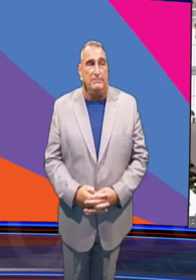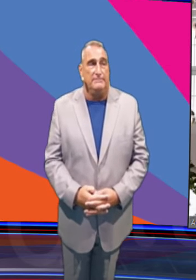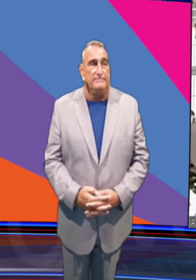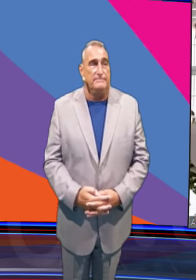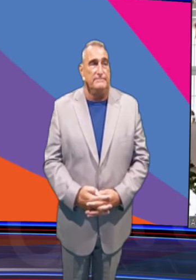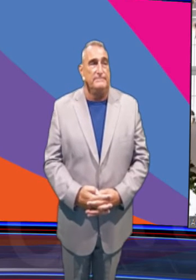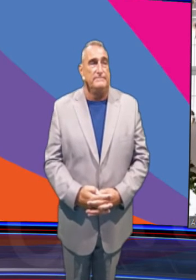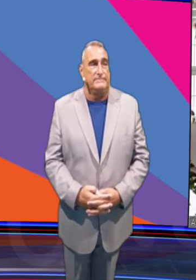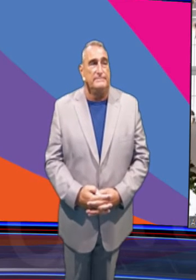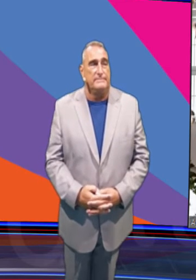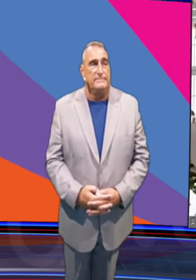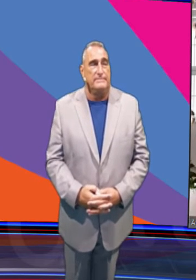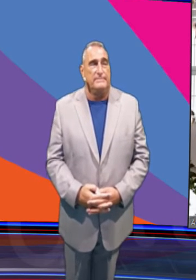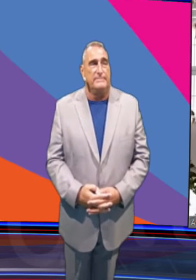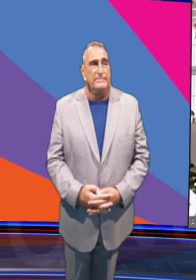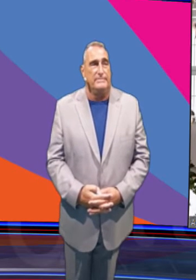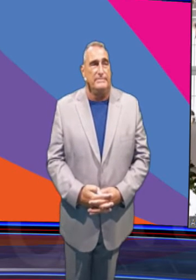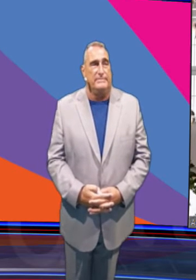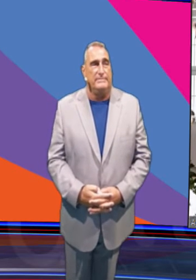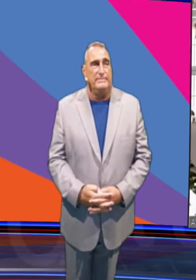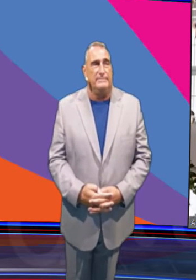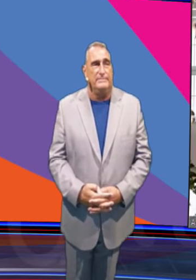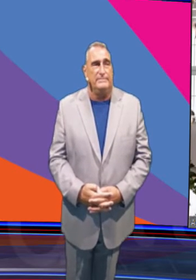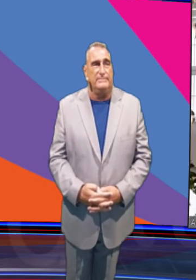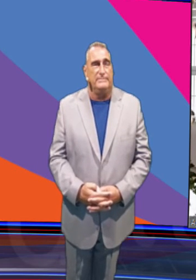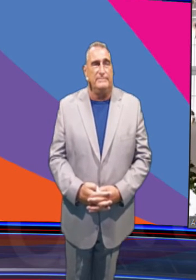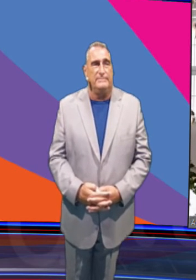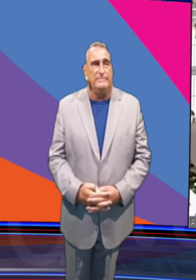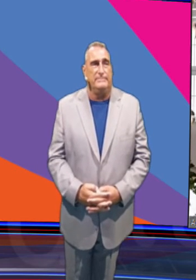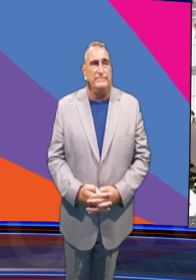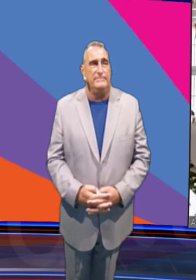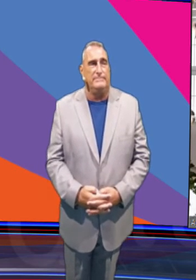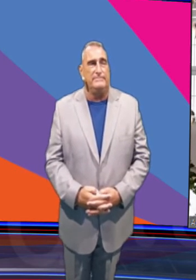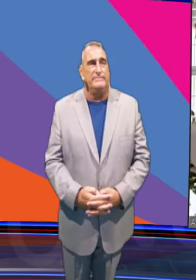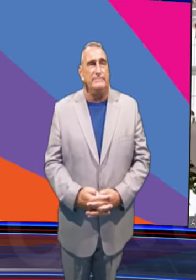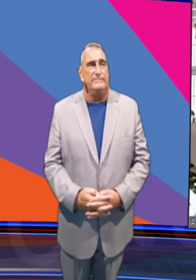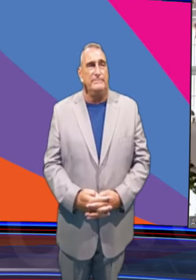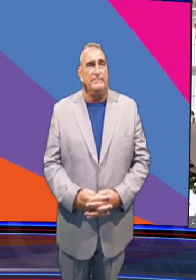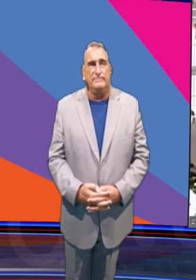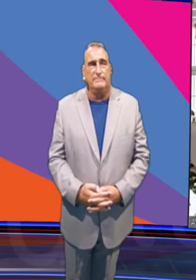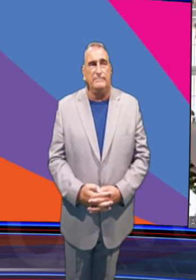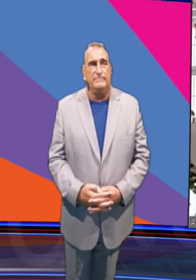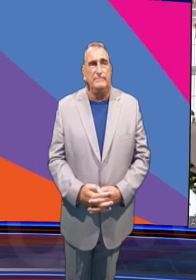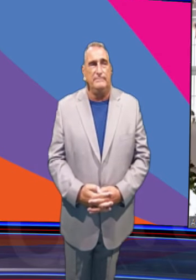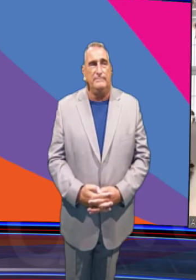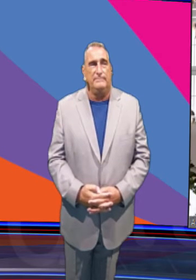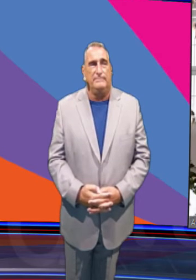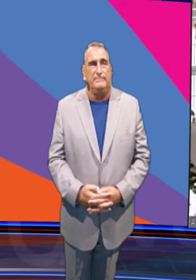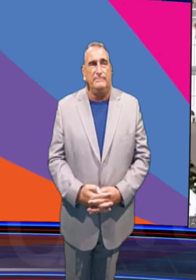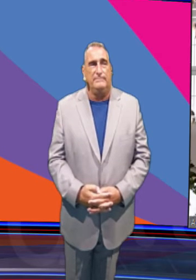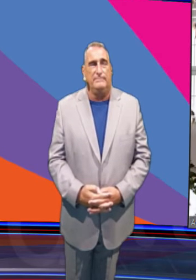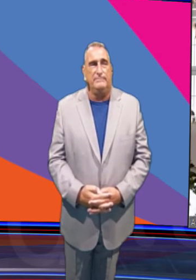probable. Porque hay dos elementos que me llamaron la atención. Por un lado, que la ministra, la actual ministra, incrementó